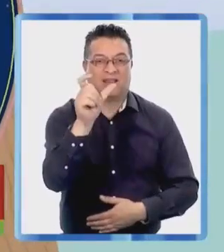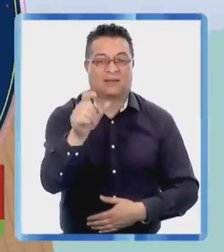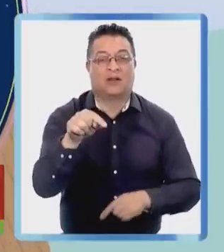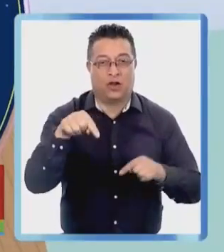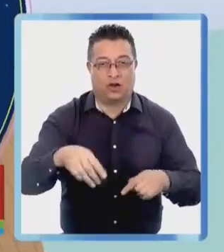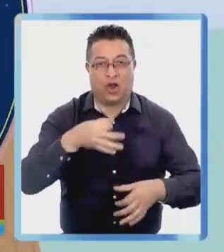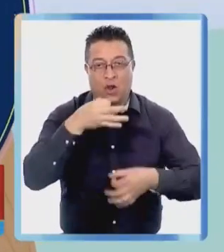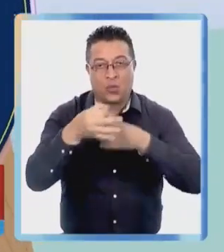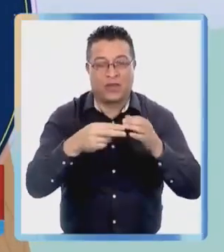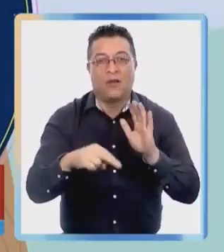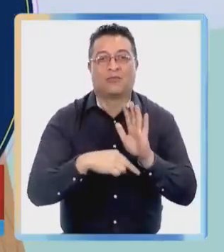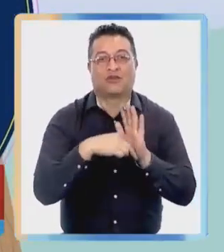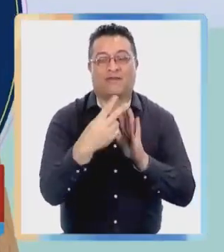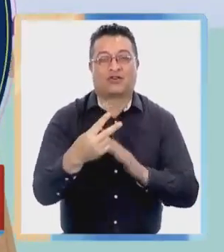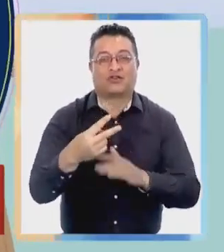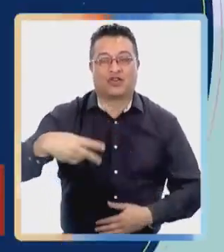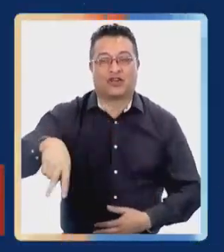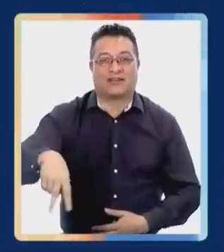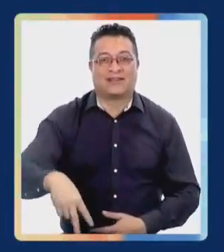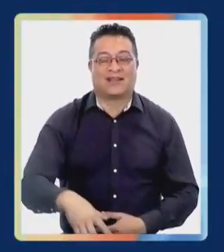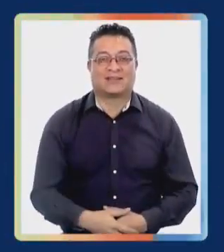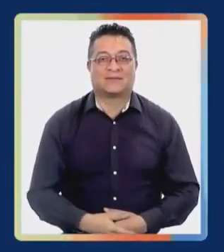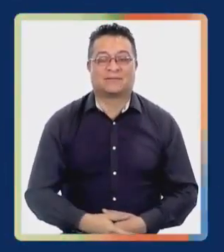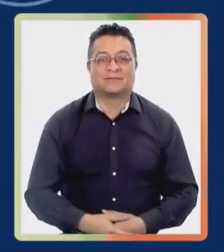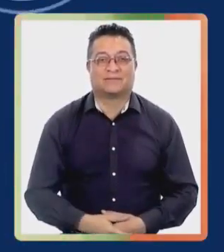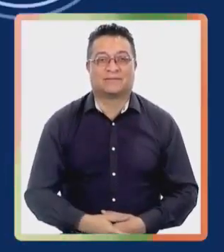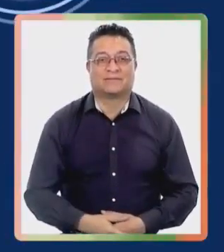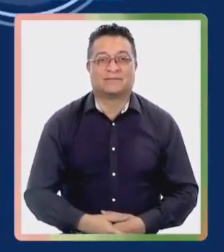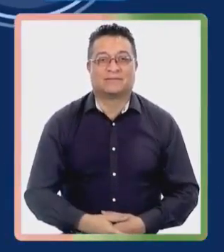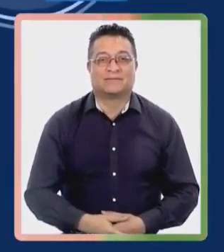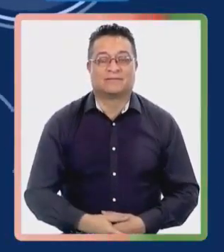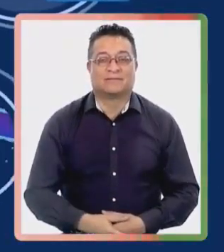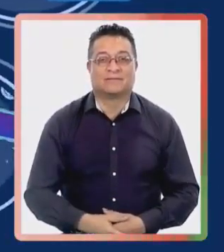especialista. Esto y más en Portavoz Noticias.